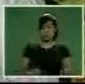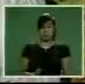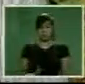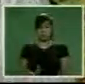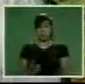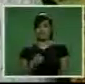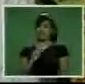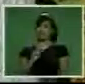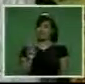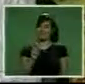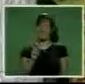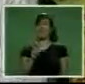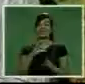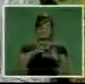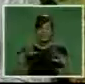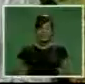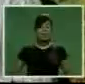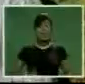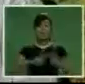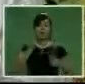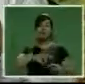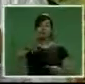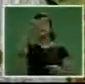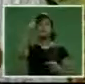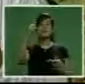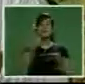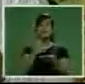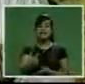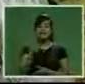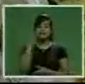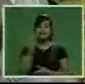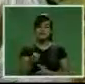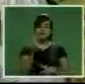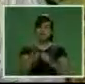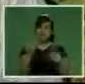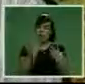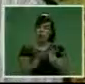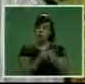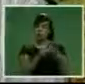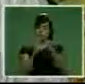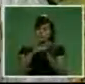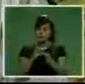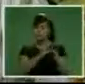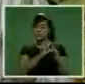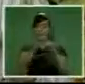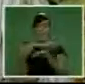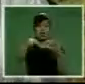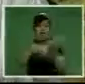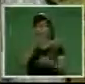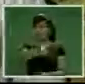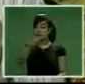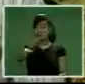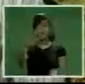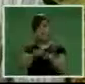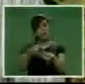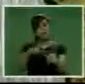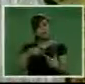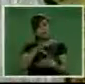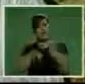del cristianismo y la idea del socialismo es que cooperemos, que trabajemos en conjunto para que los problemas de la humanidad sean los problemas de todos y no solo de cada